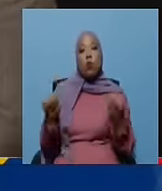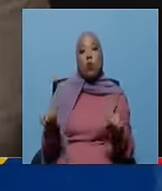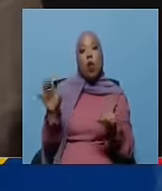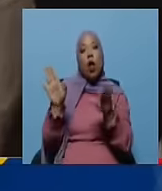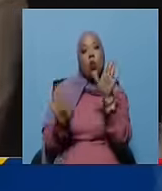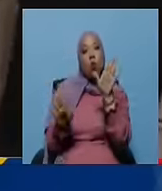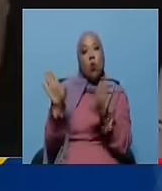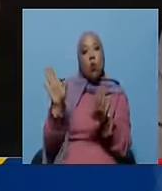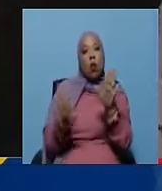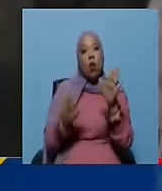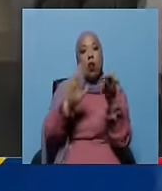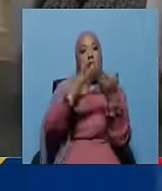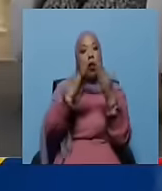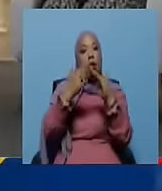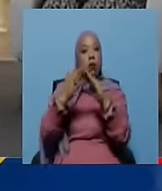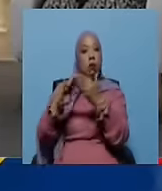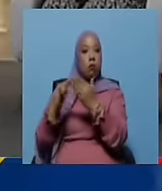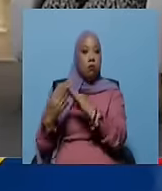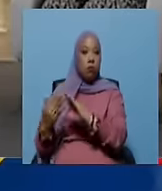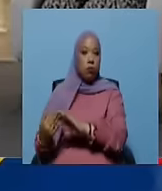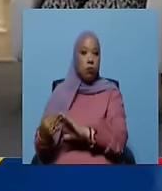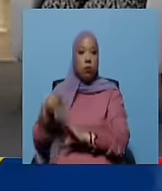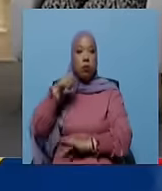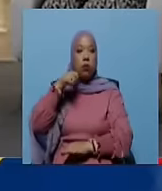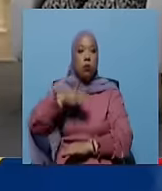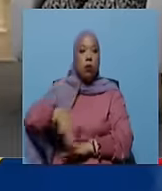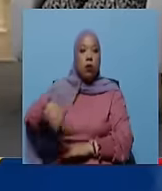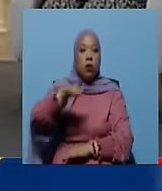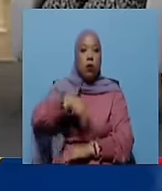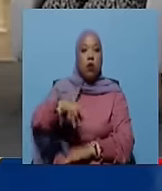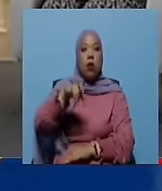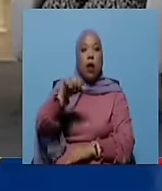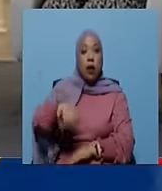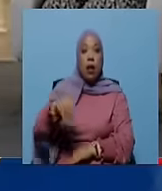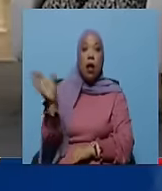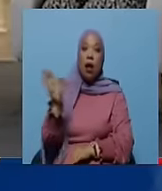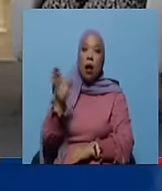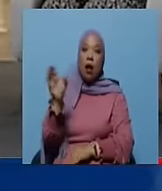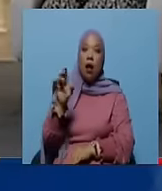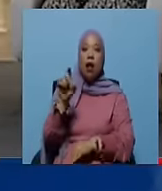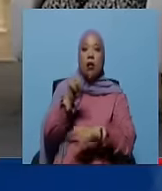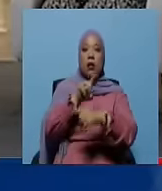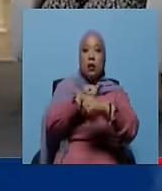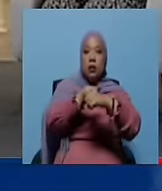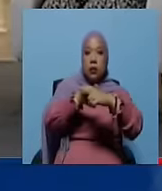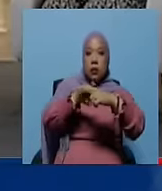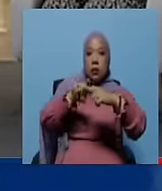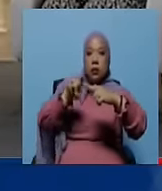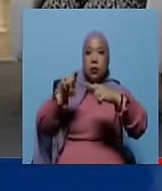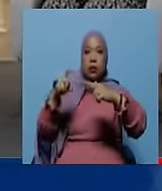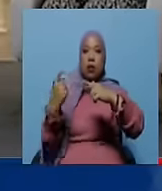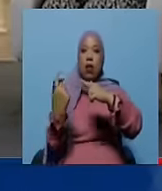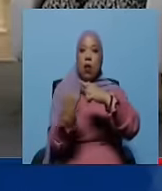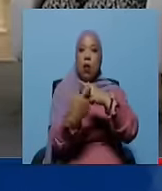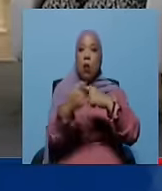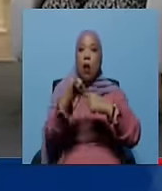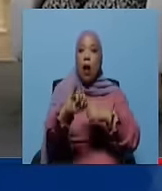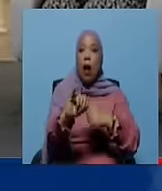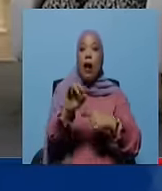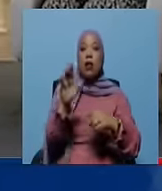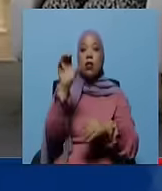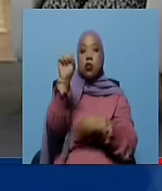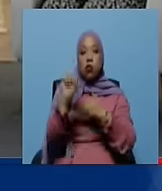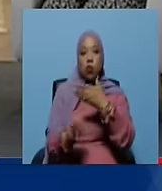turismo comunal, como es el campo de San Agustín del Sur, que verdaderamente maravilla a los